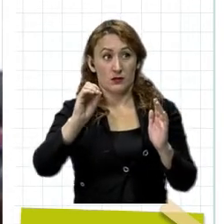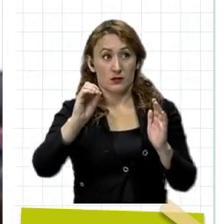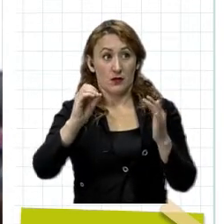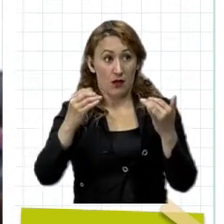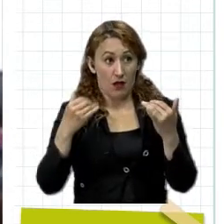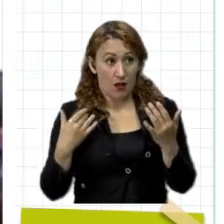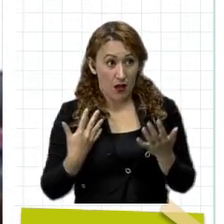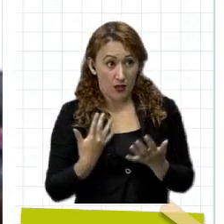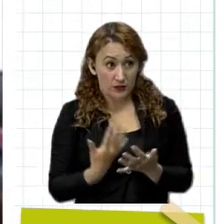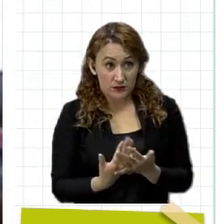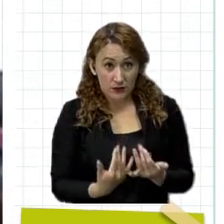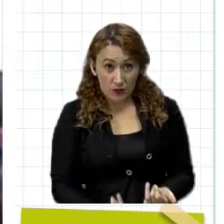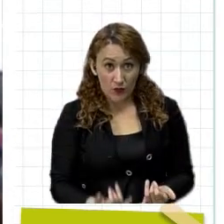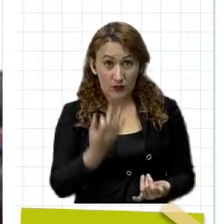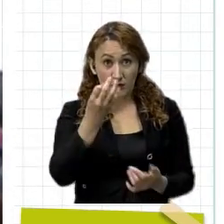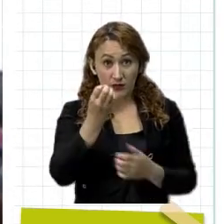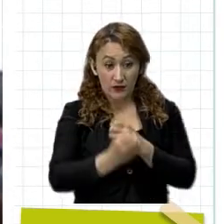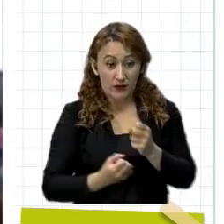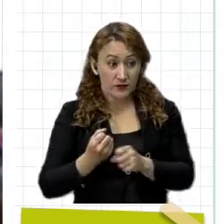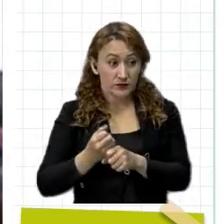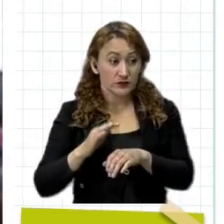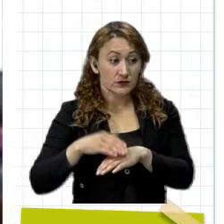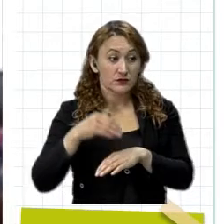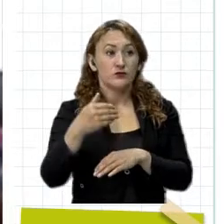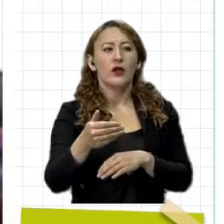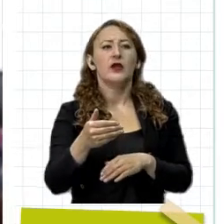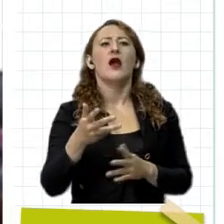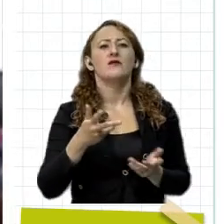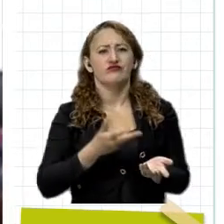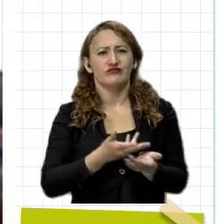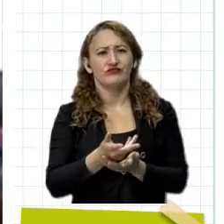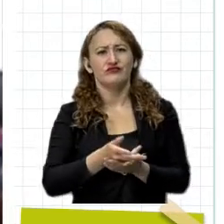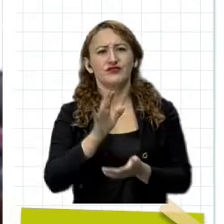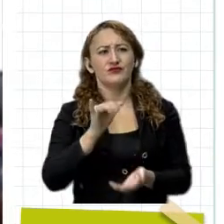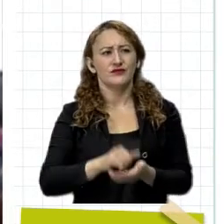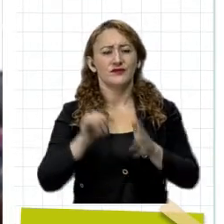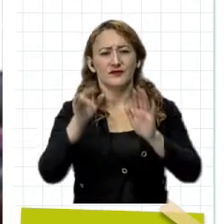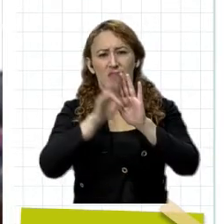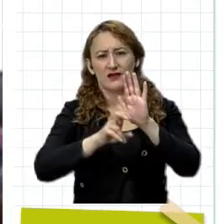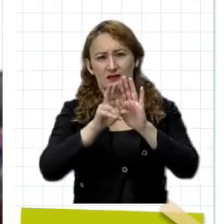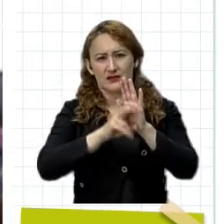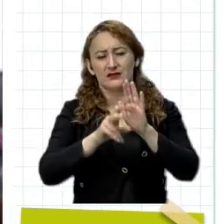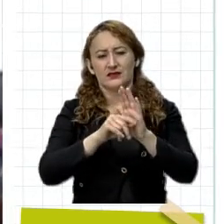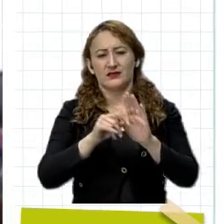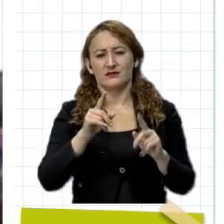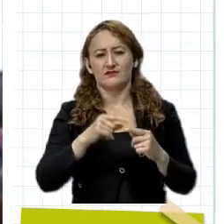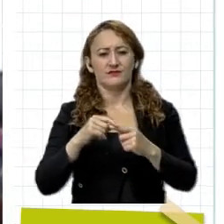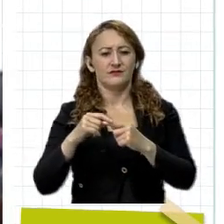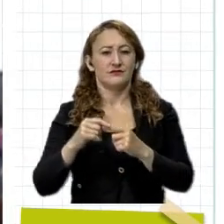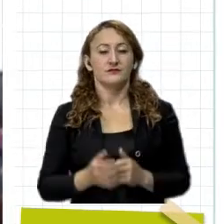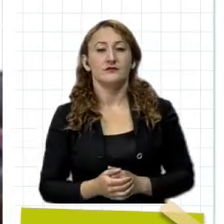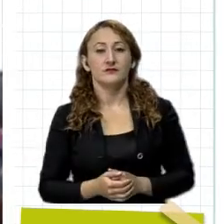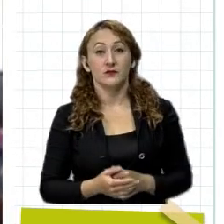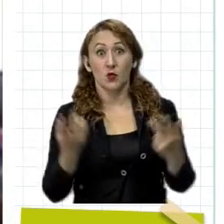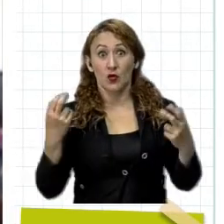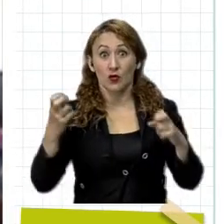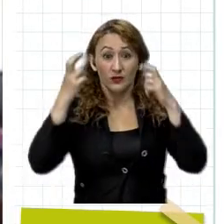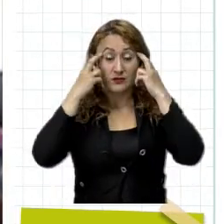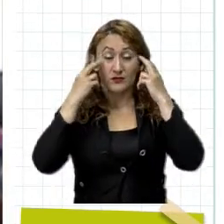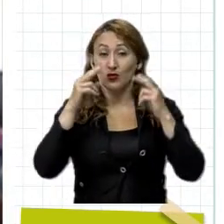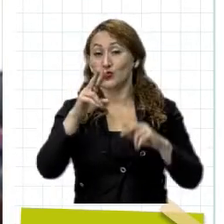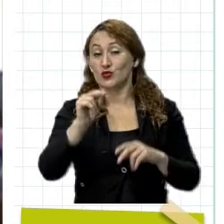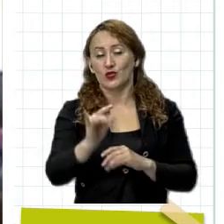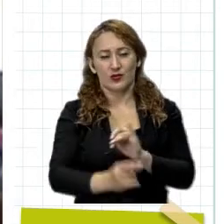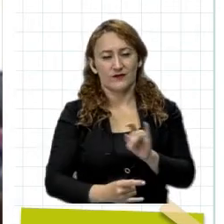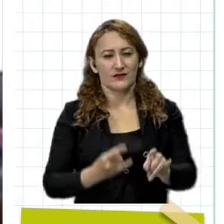años después, suelen ser referidos como teorizaciones particulares, es decir, como conocimientos no